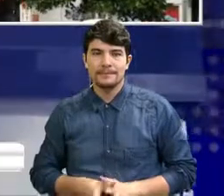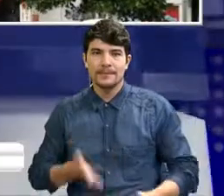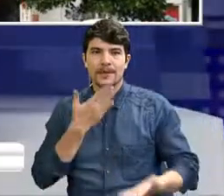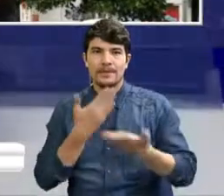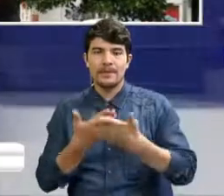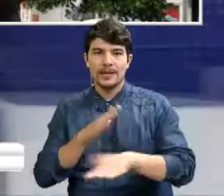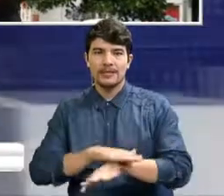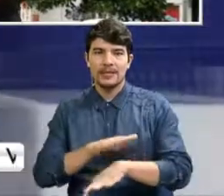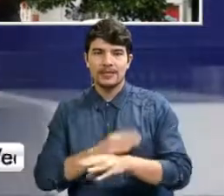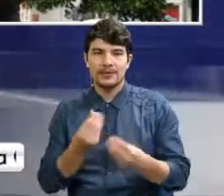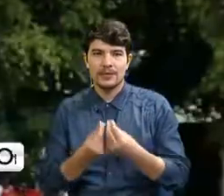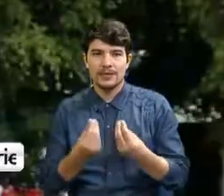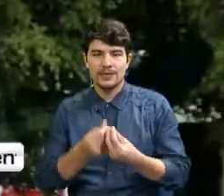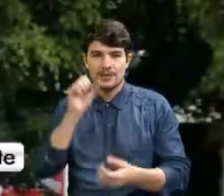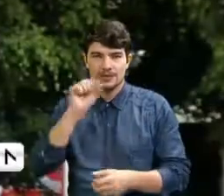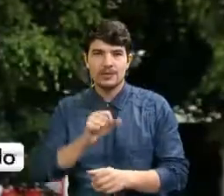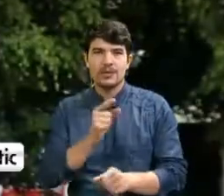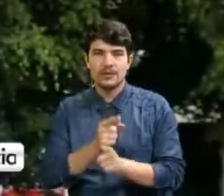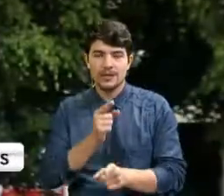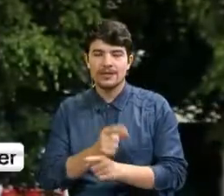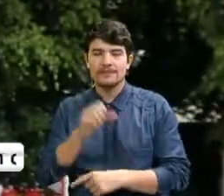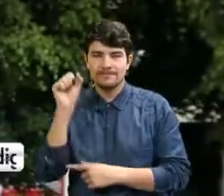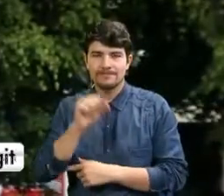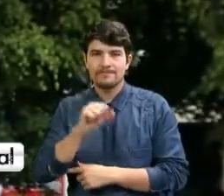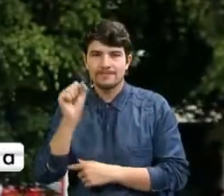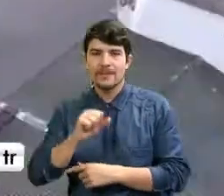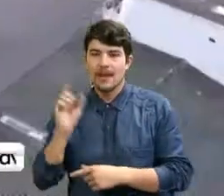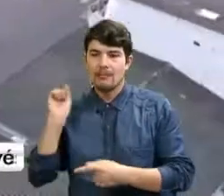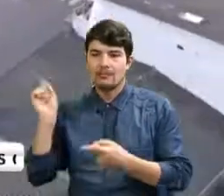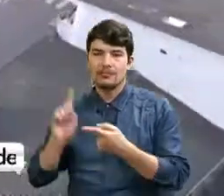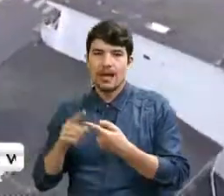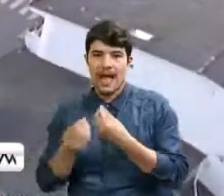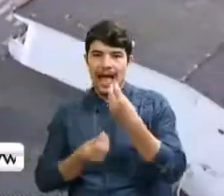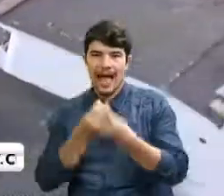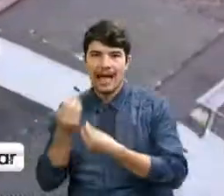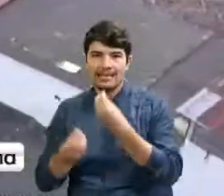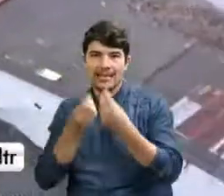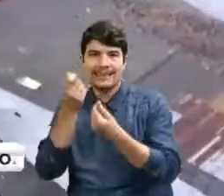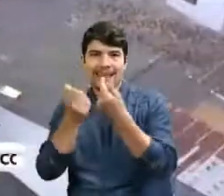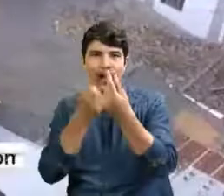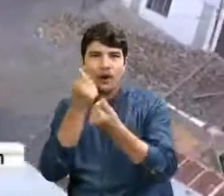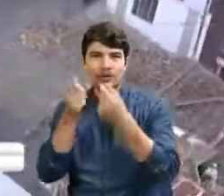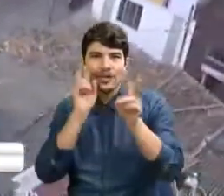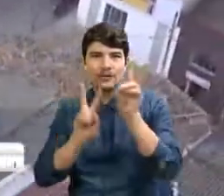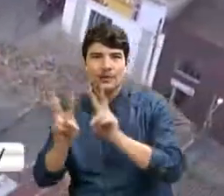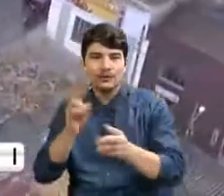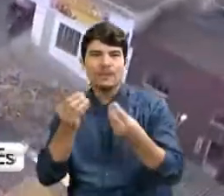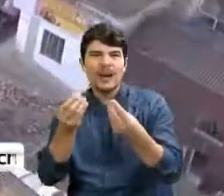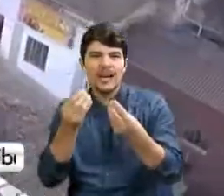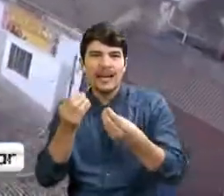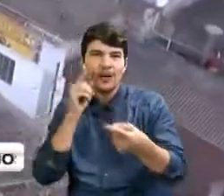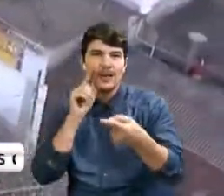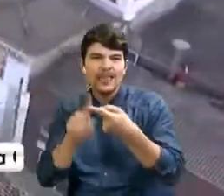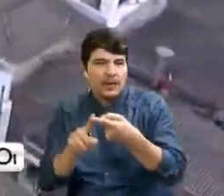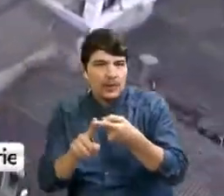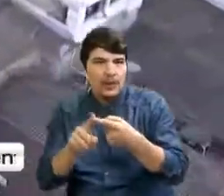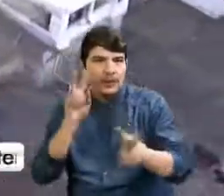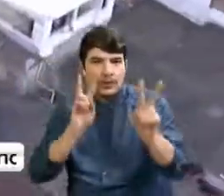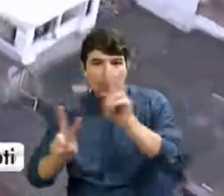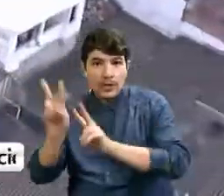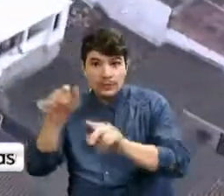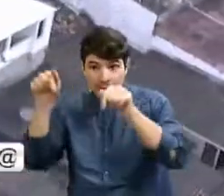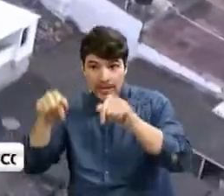Buenas tardes, compañeros y televidentes, pues efectivamente se viene realizando Negocia Turismo, esta vez para impulsar el turismo en el municipio